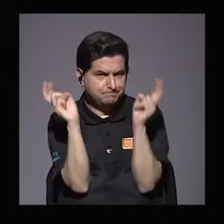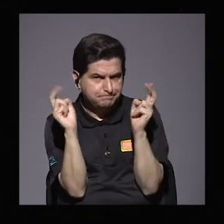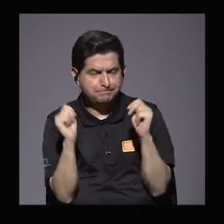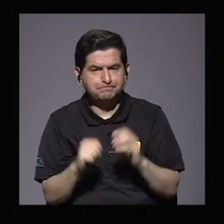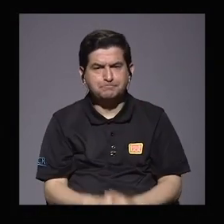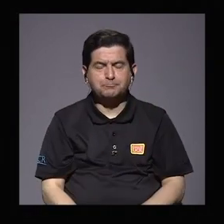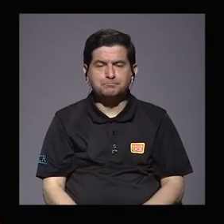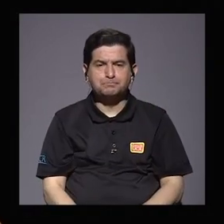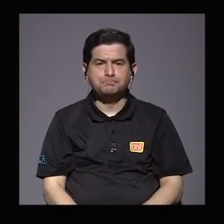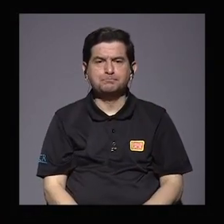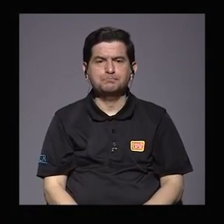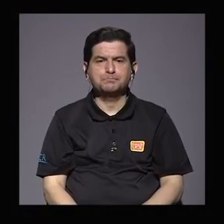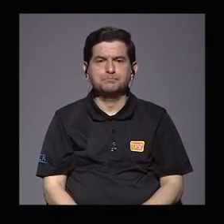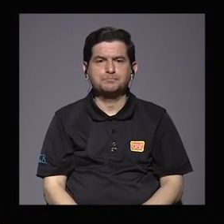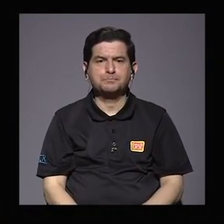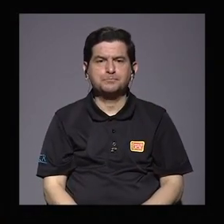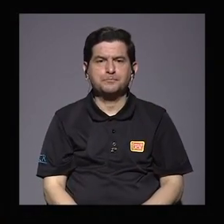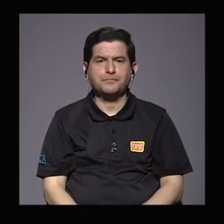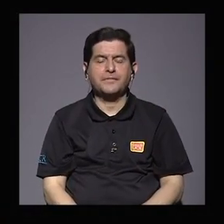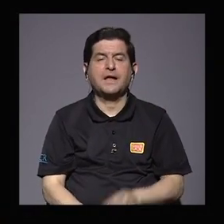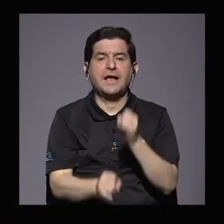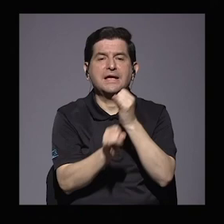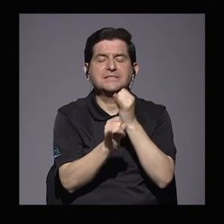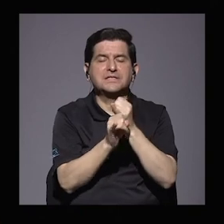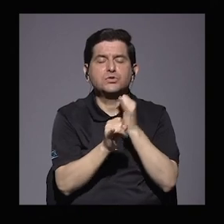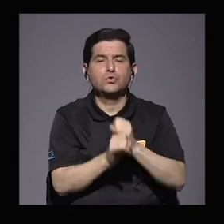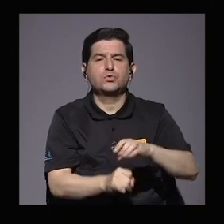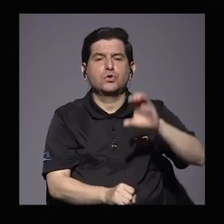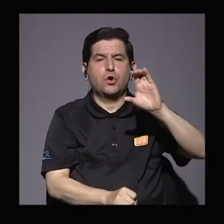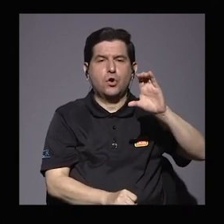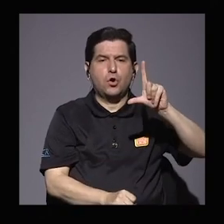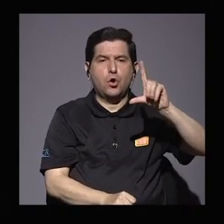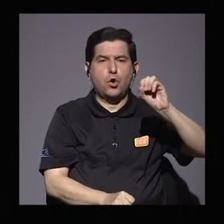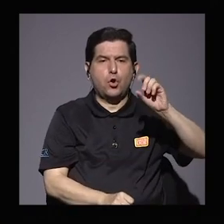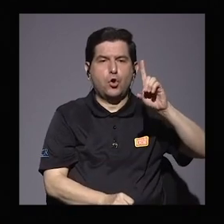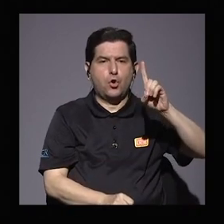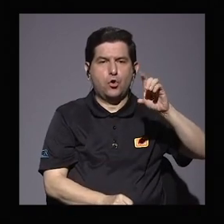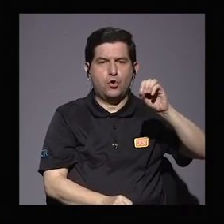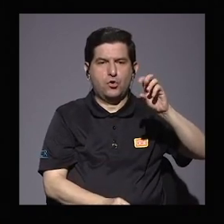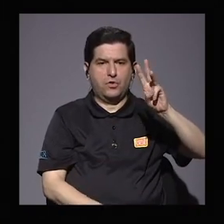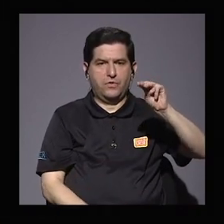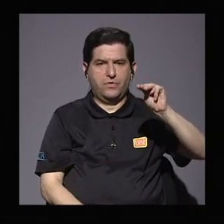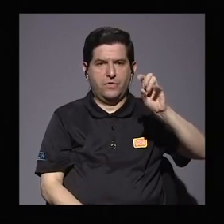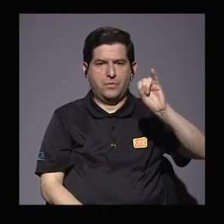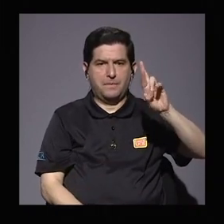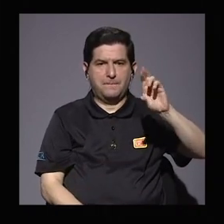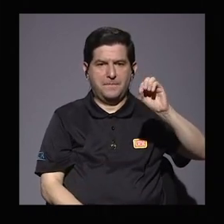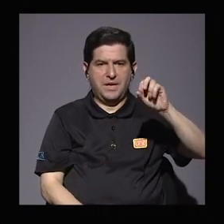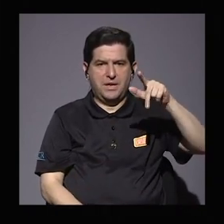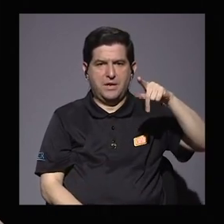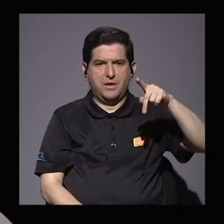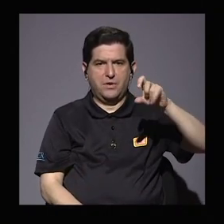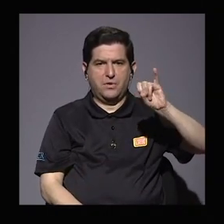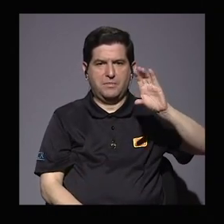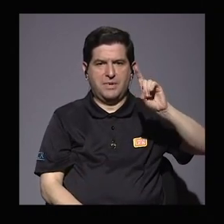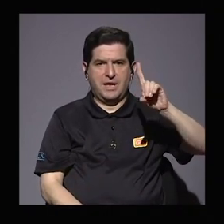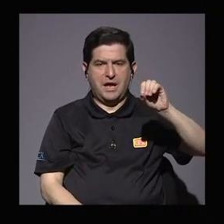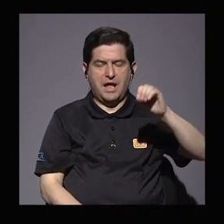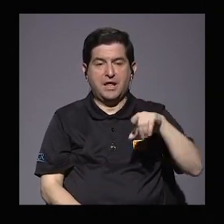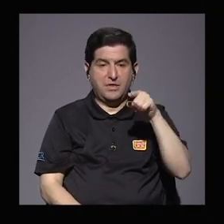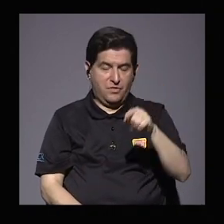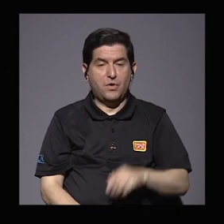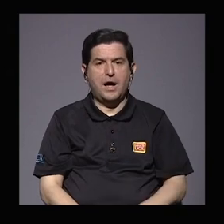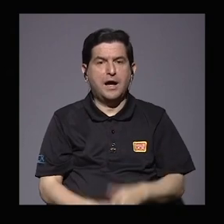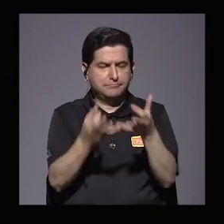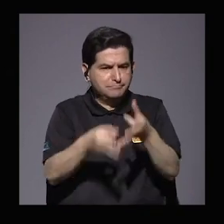Carlos. El Instituto Clodomiro Picado ha sido un ejemplo y tal vez una marca universidad